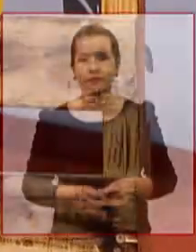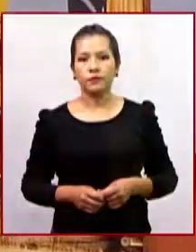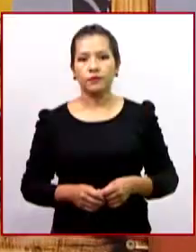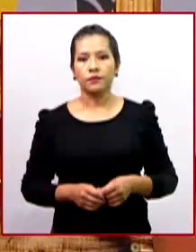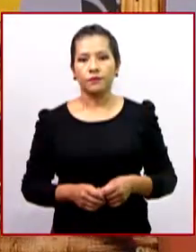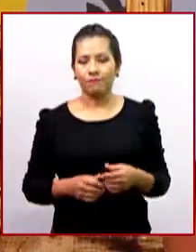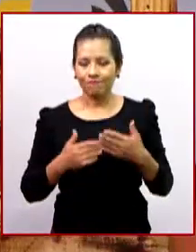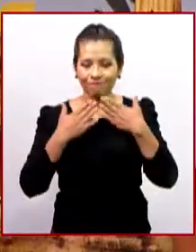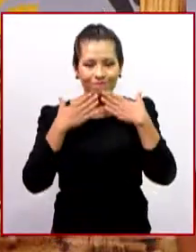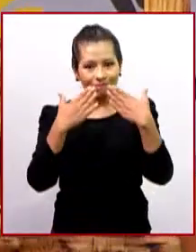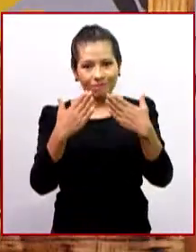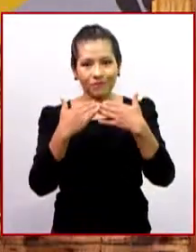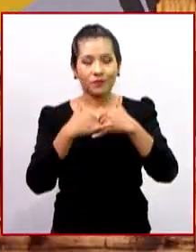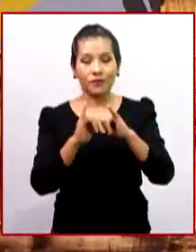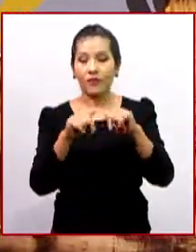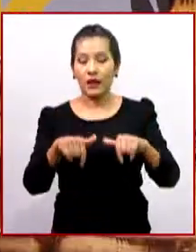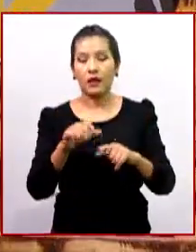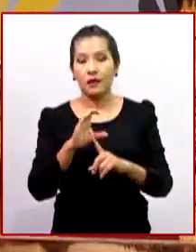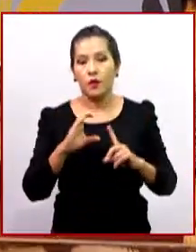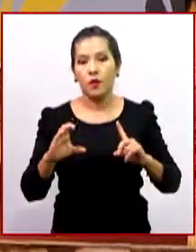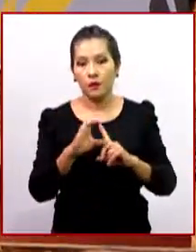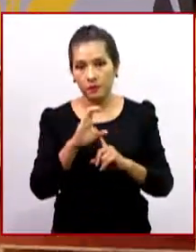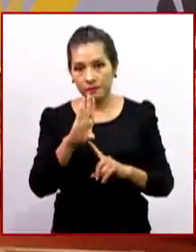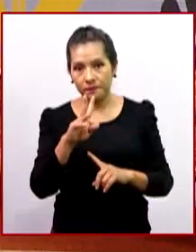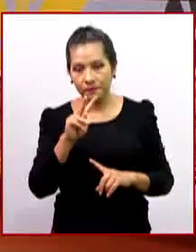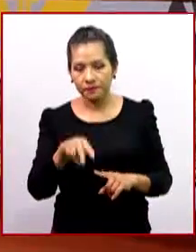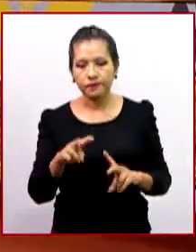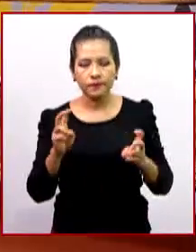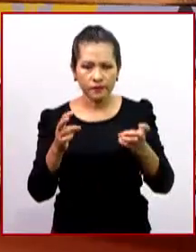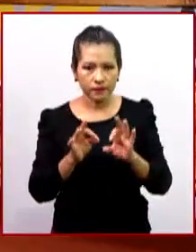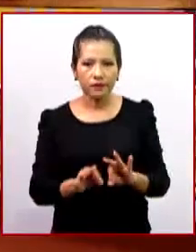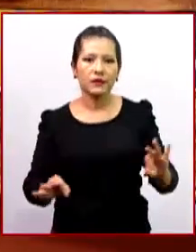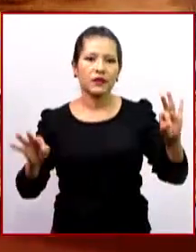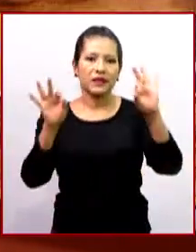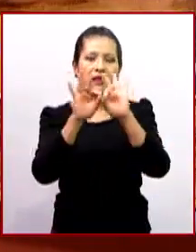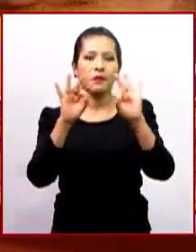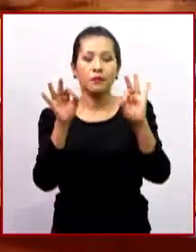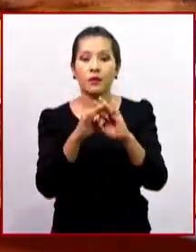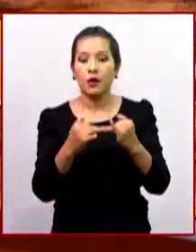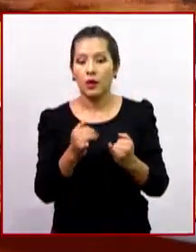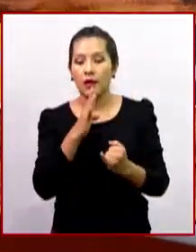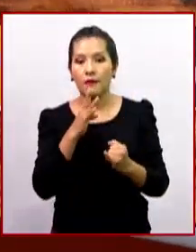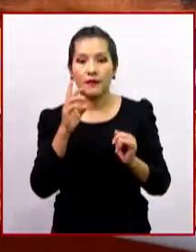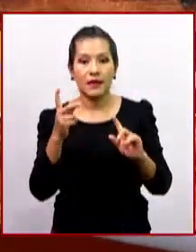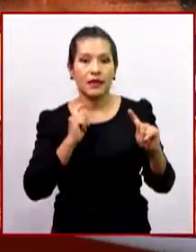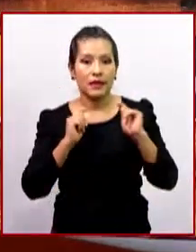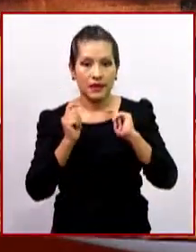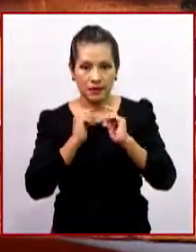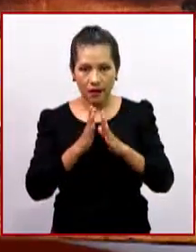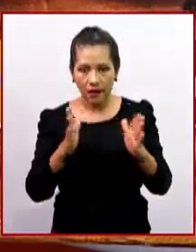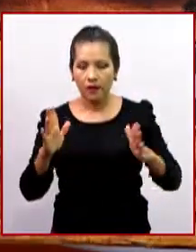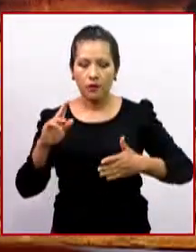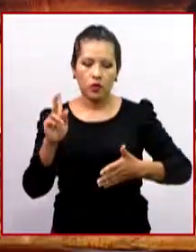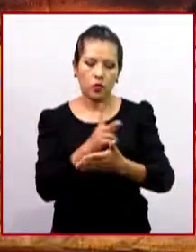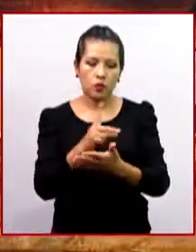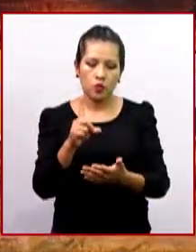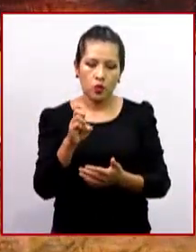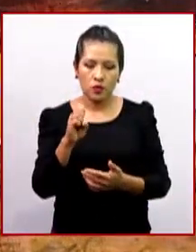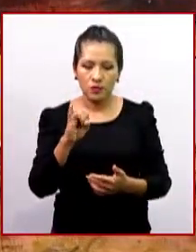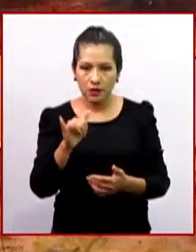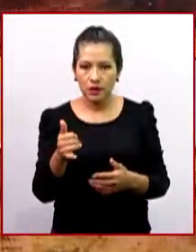Muchas gracias por continuar en Culturas BTV, el lugar donde la cultura es importante. Hablamos de teatro, hablamos de poesía, hablamos